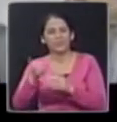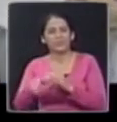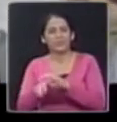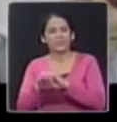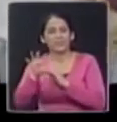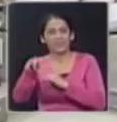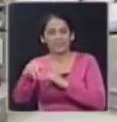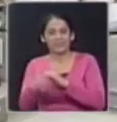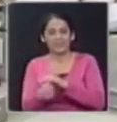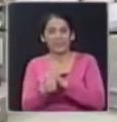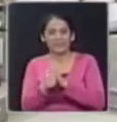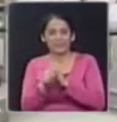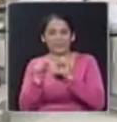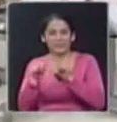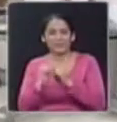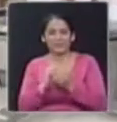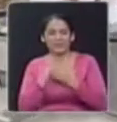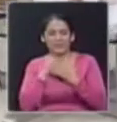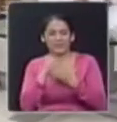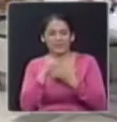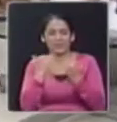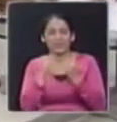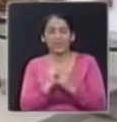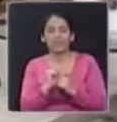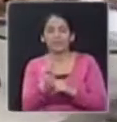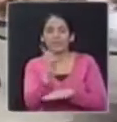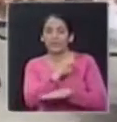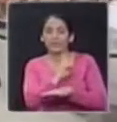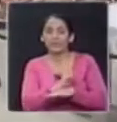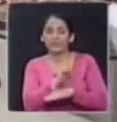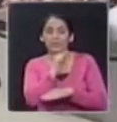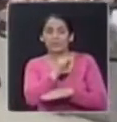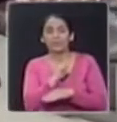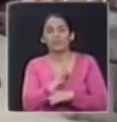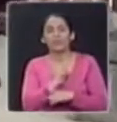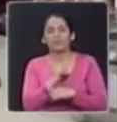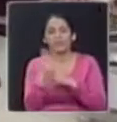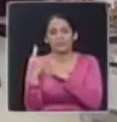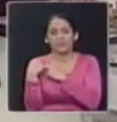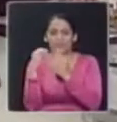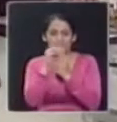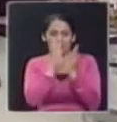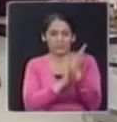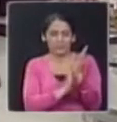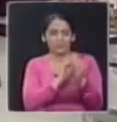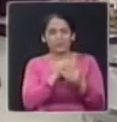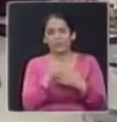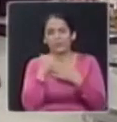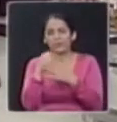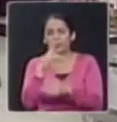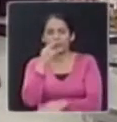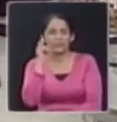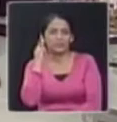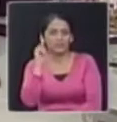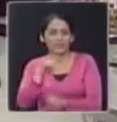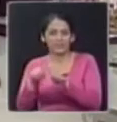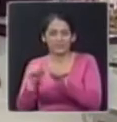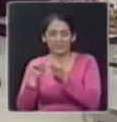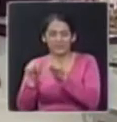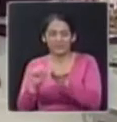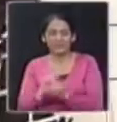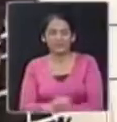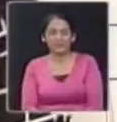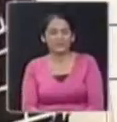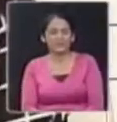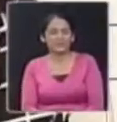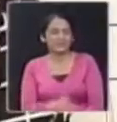Quito, me acompaña la doctora Ana Armas, directora del proyecto, a quien le doy la bienvenida con mucho cariño aquí en Boga. Bienvenida, doctora, ¿cómo está? Muchas